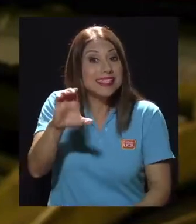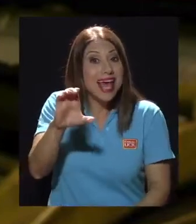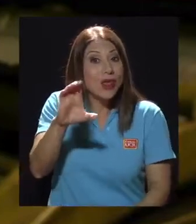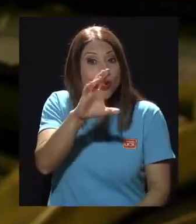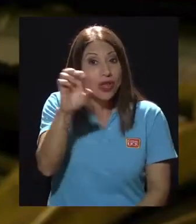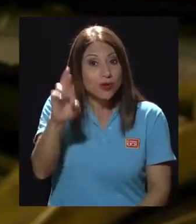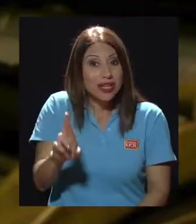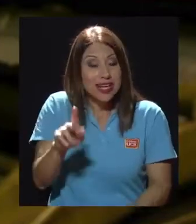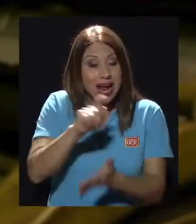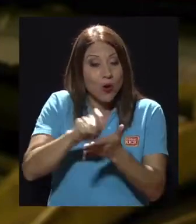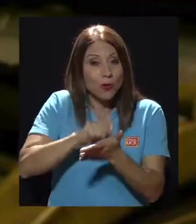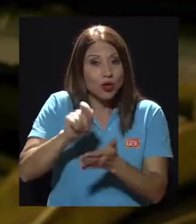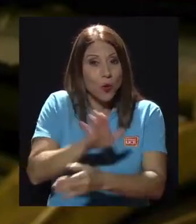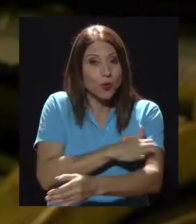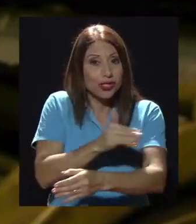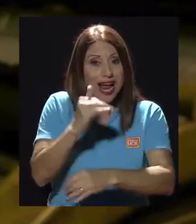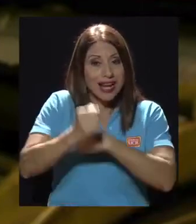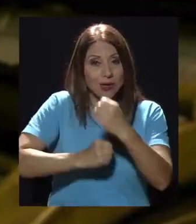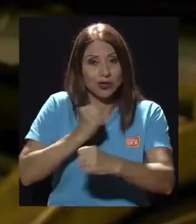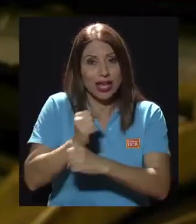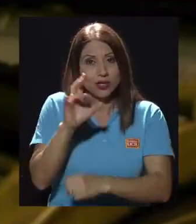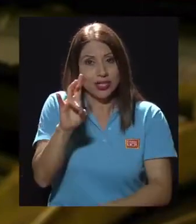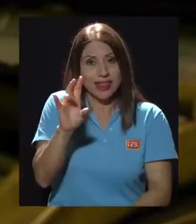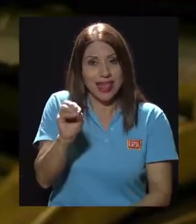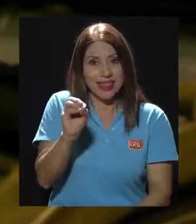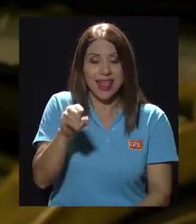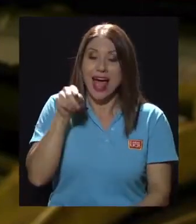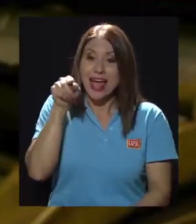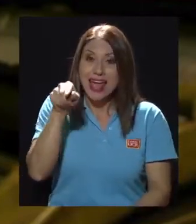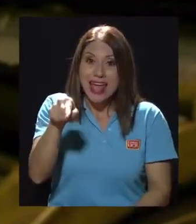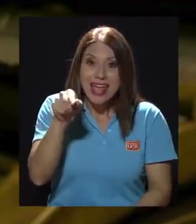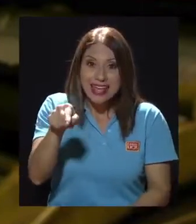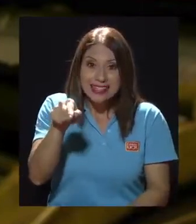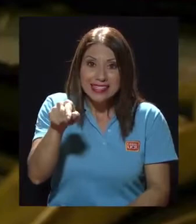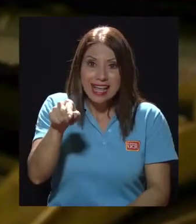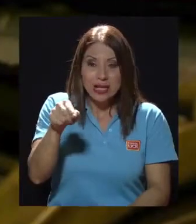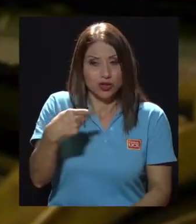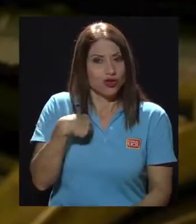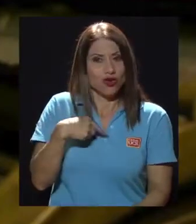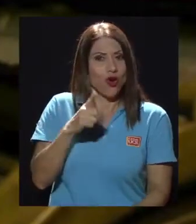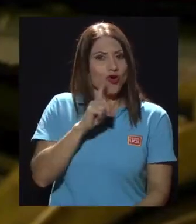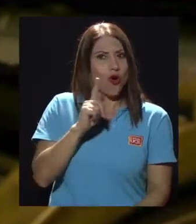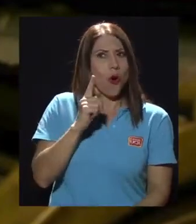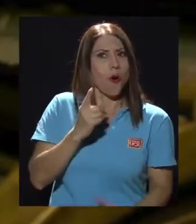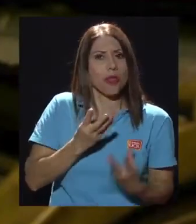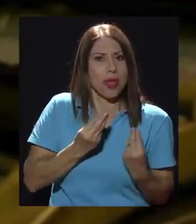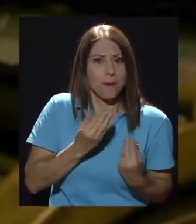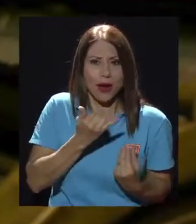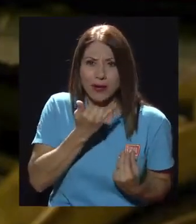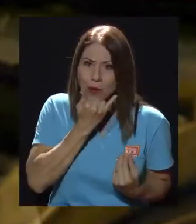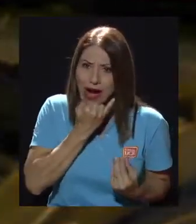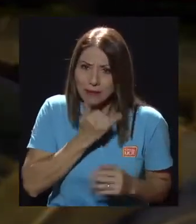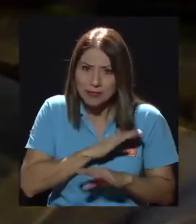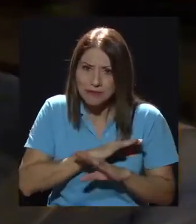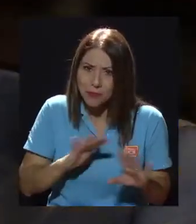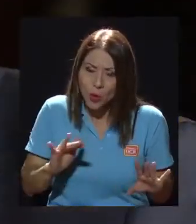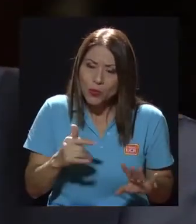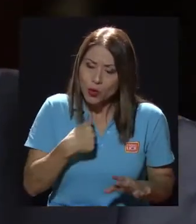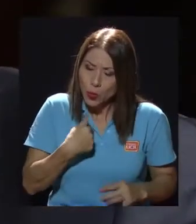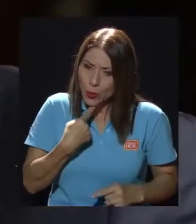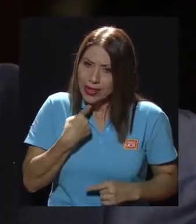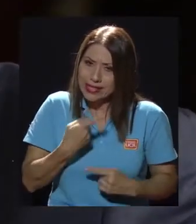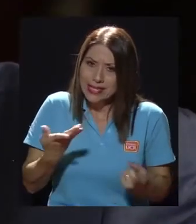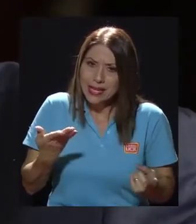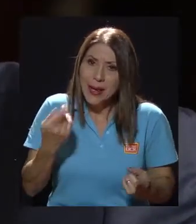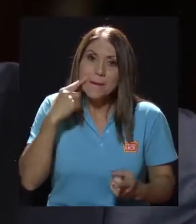composición musical en la década de los 70. Y esa obra, sin temor a equivocarme, y ya es una cosa,